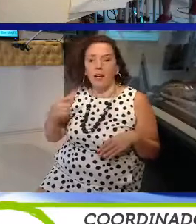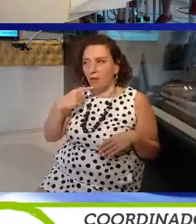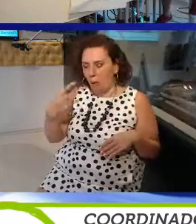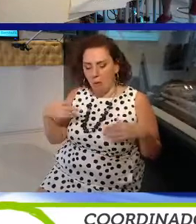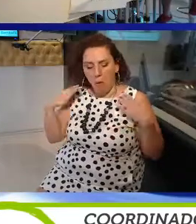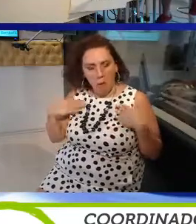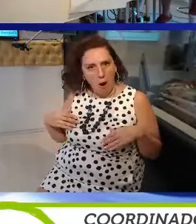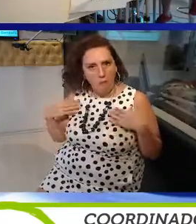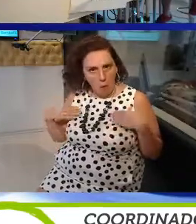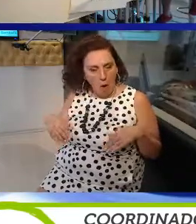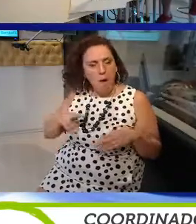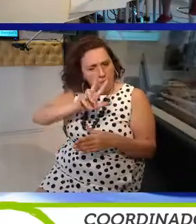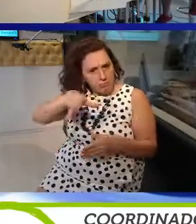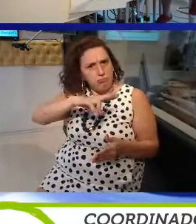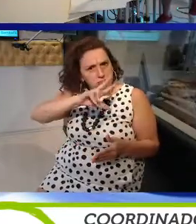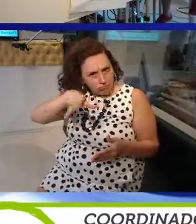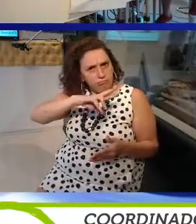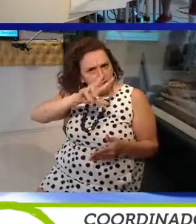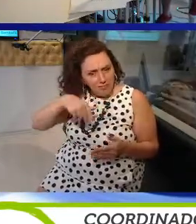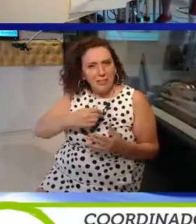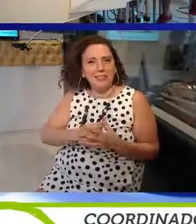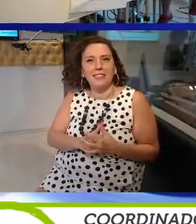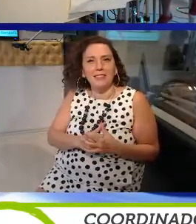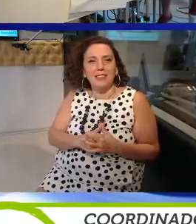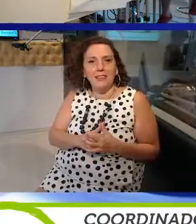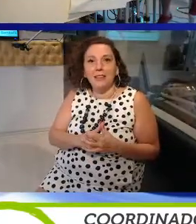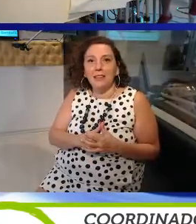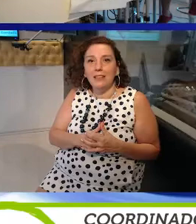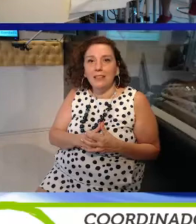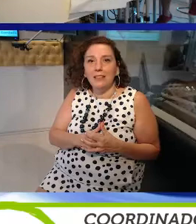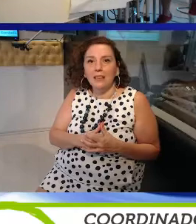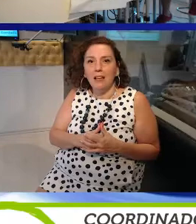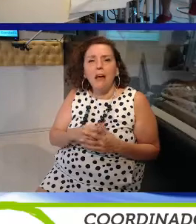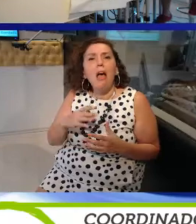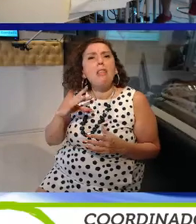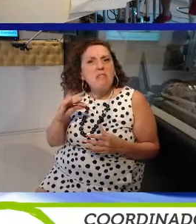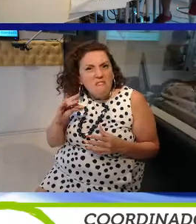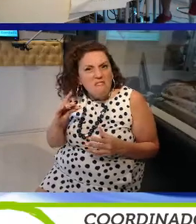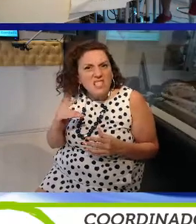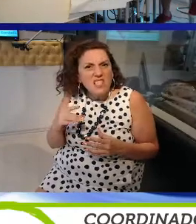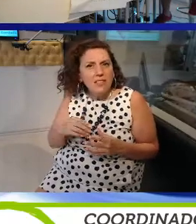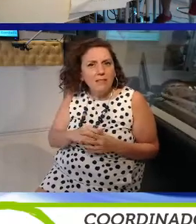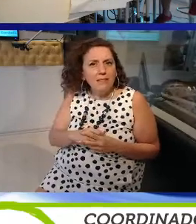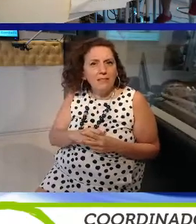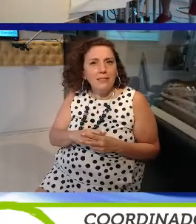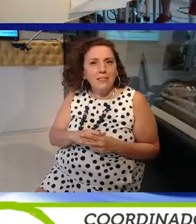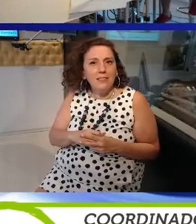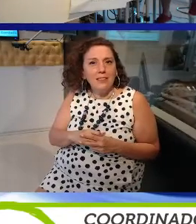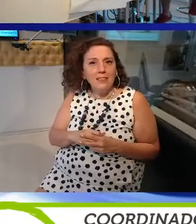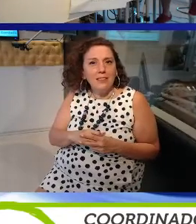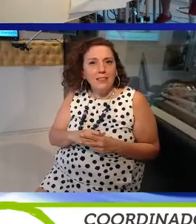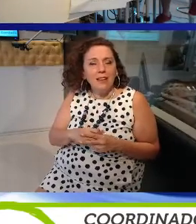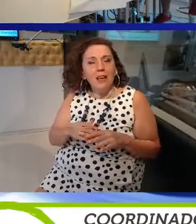cómo usar el lavarropas? Sí, sí, se aprendió. ¿Y Pauli, es difícil o es fácil? Y eso